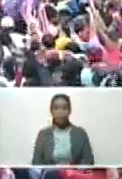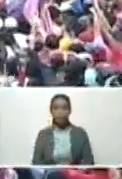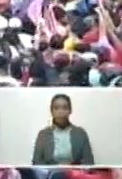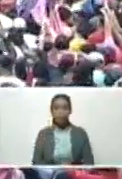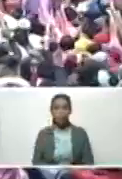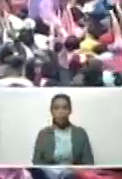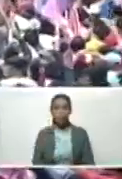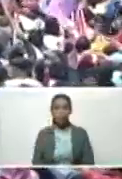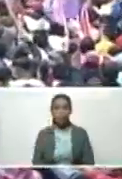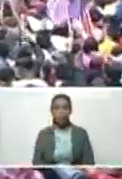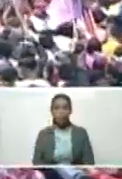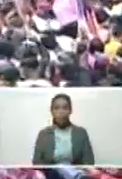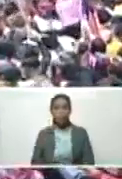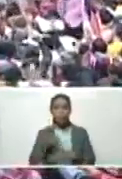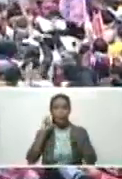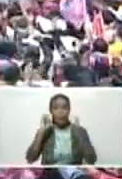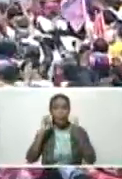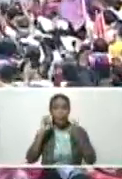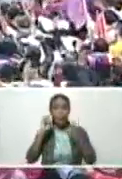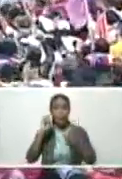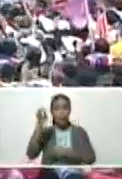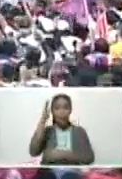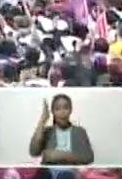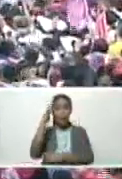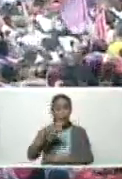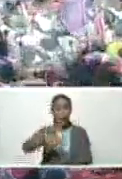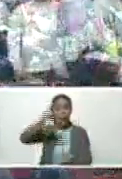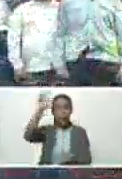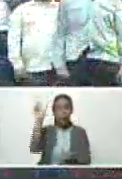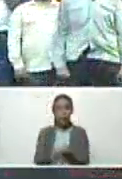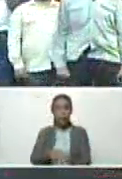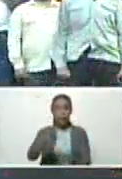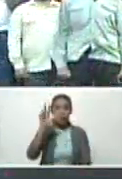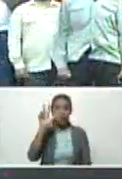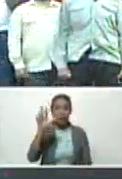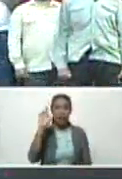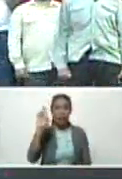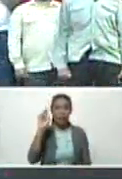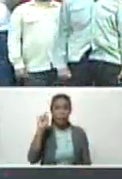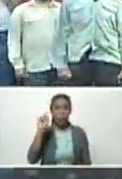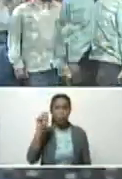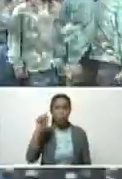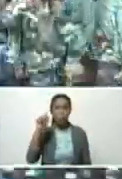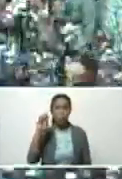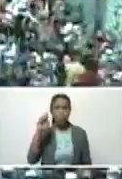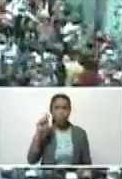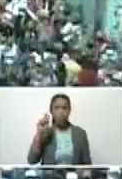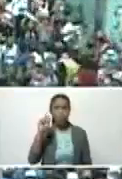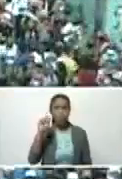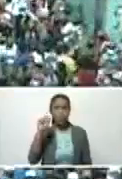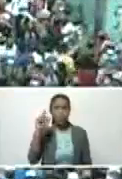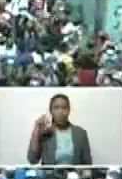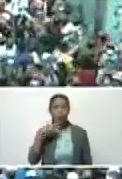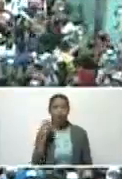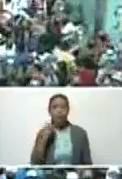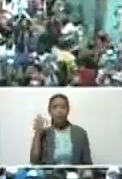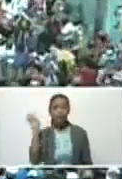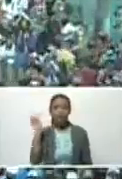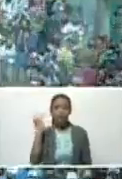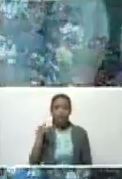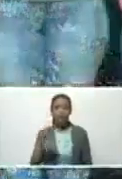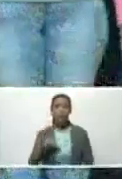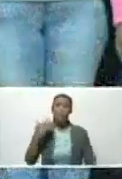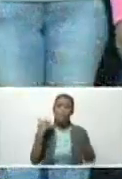A consideración de la Asamblea, aprobada las 3R.net para la juventud venezolana.